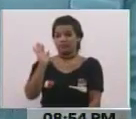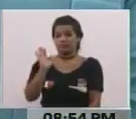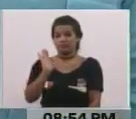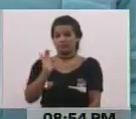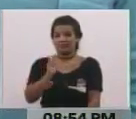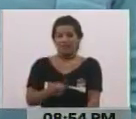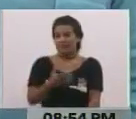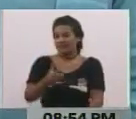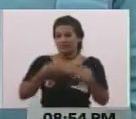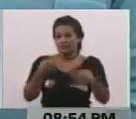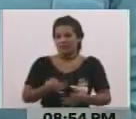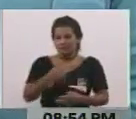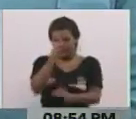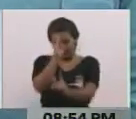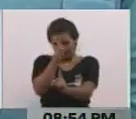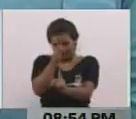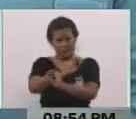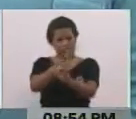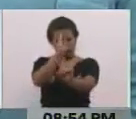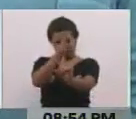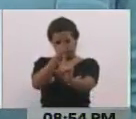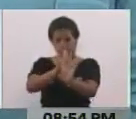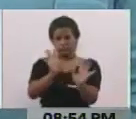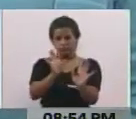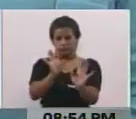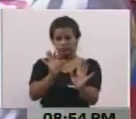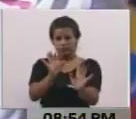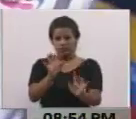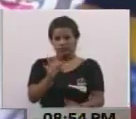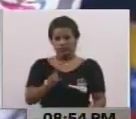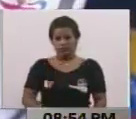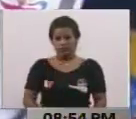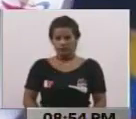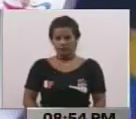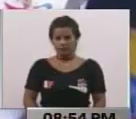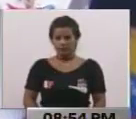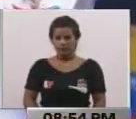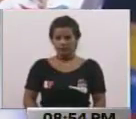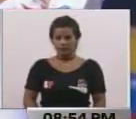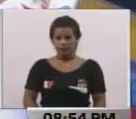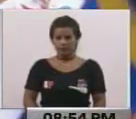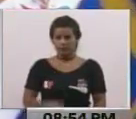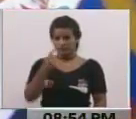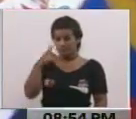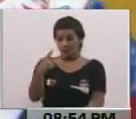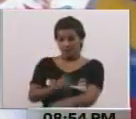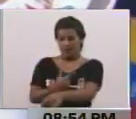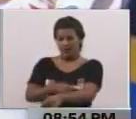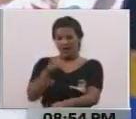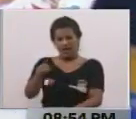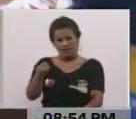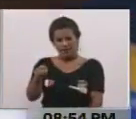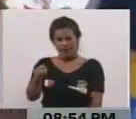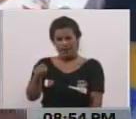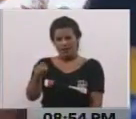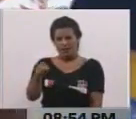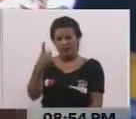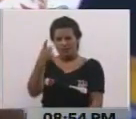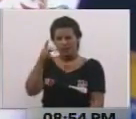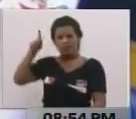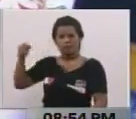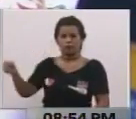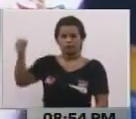Tiene mucho talento por explotar. Uh-huh. Aún le falta. Pienso que le falta un entrenador